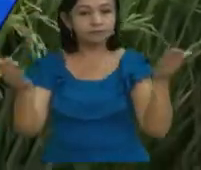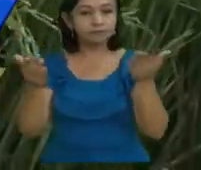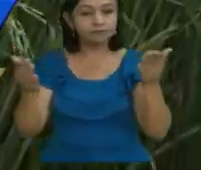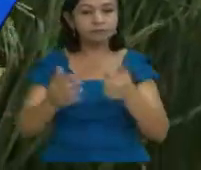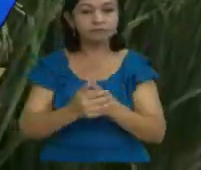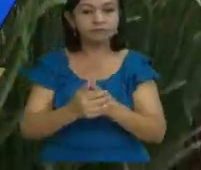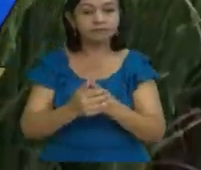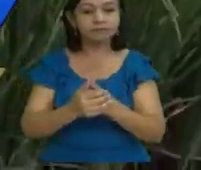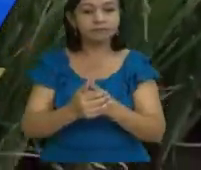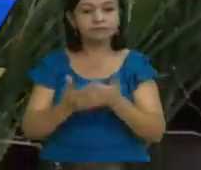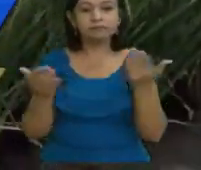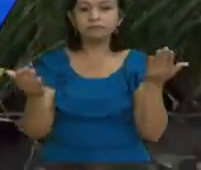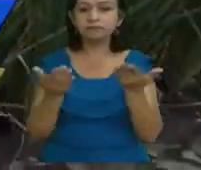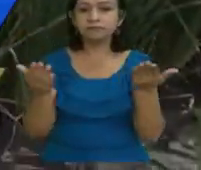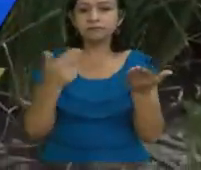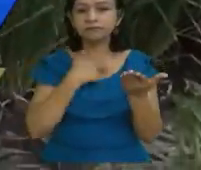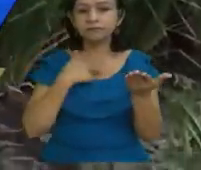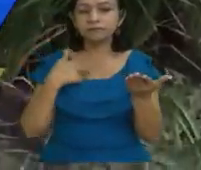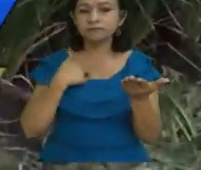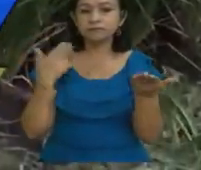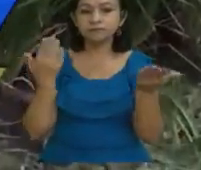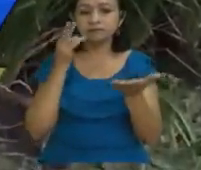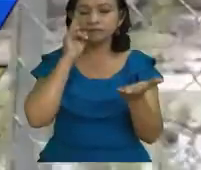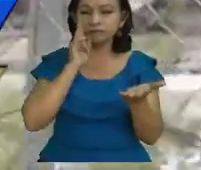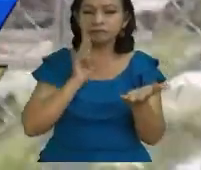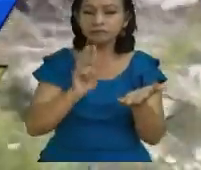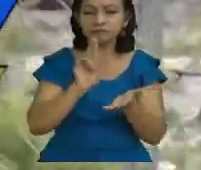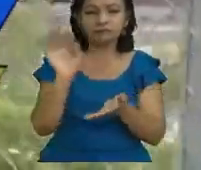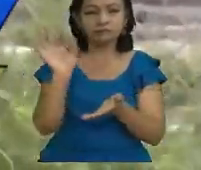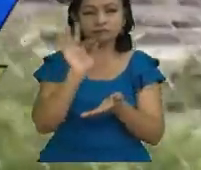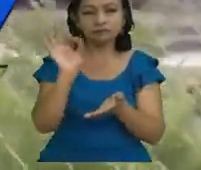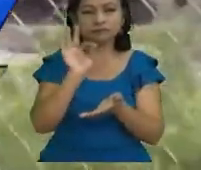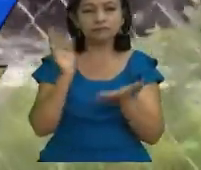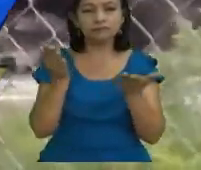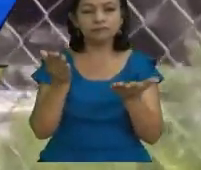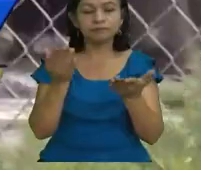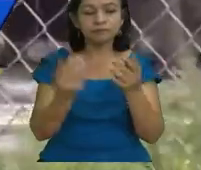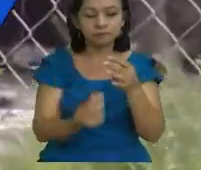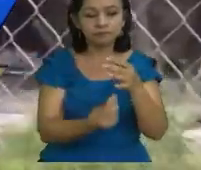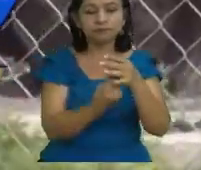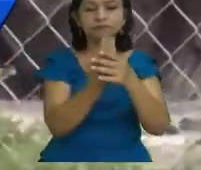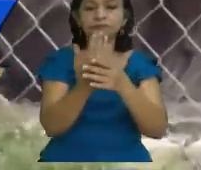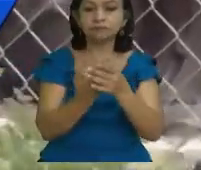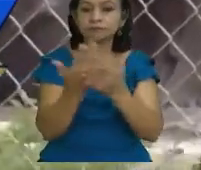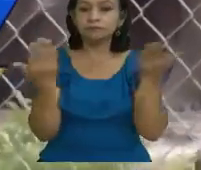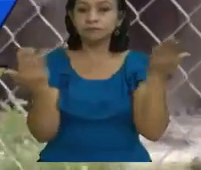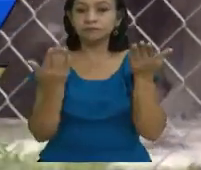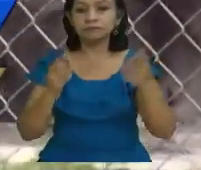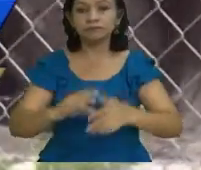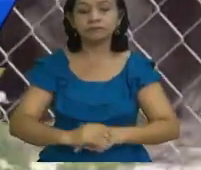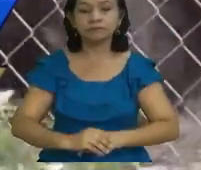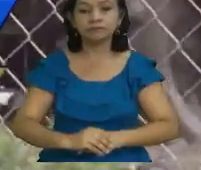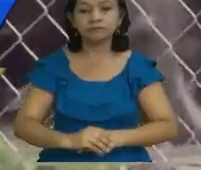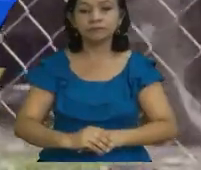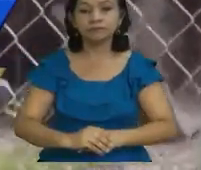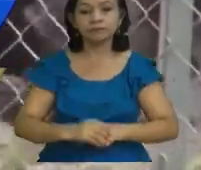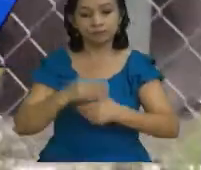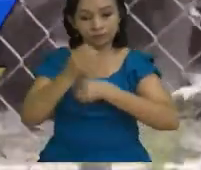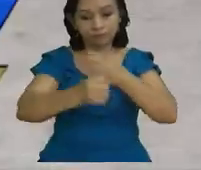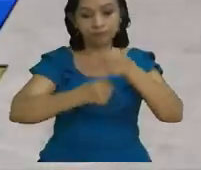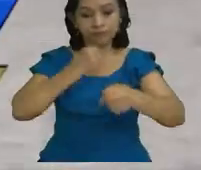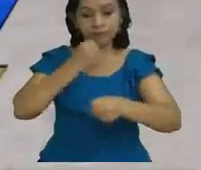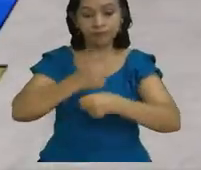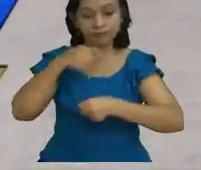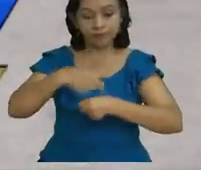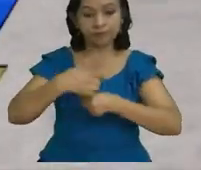y pues lo que, cómo impacta, ¿no?, de forma directa en la producción. Sí, mira, en estos años que